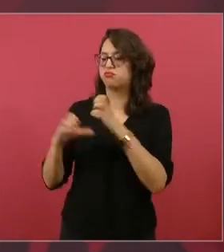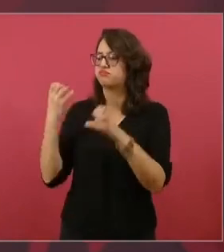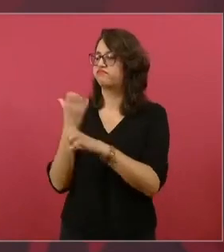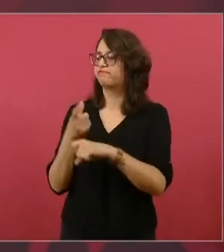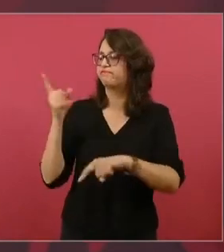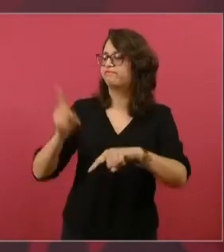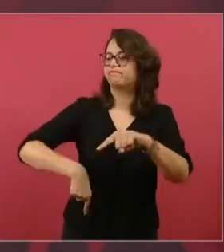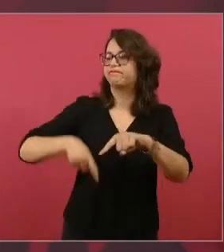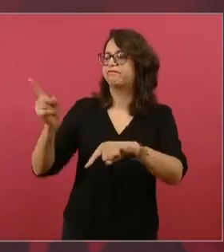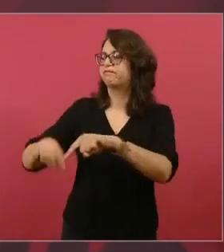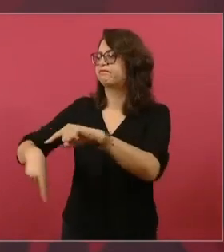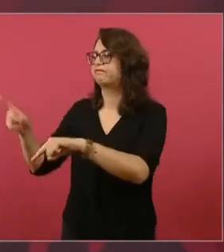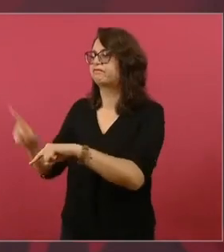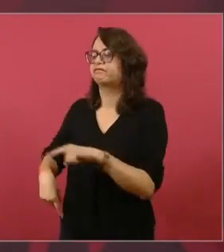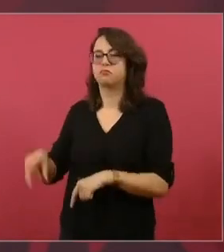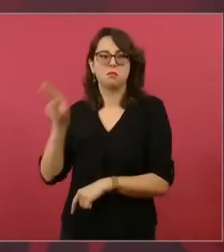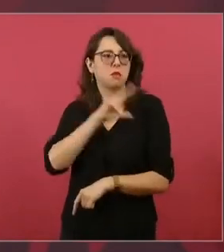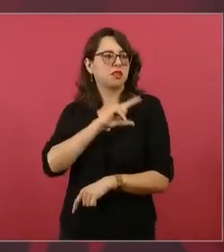y